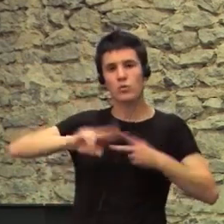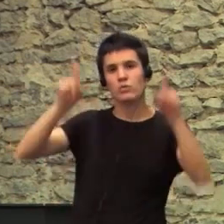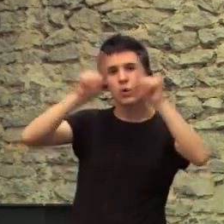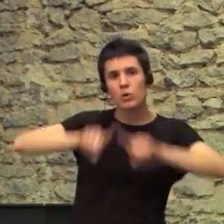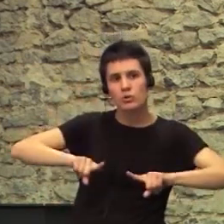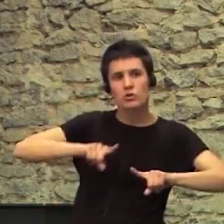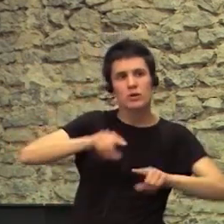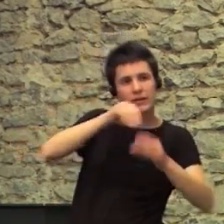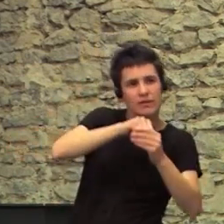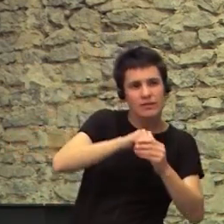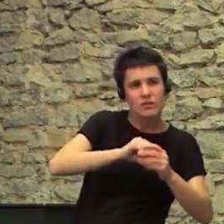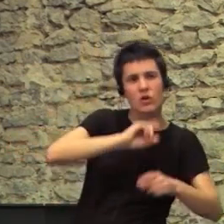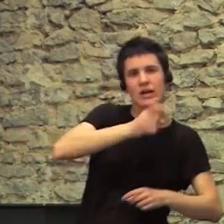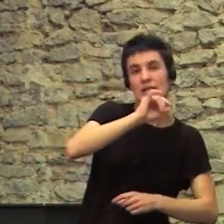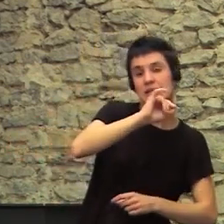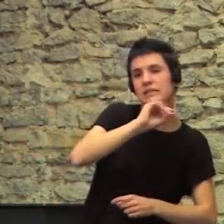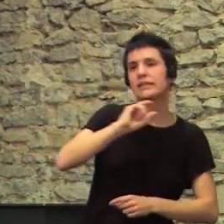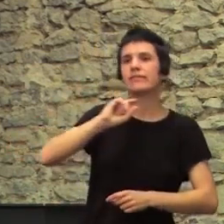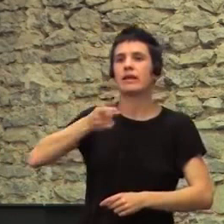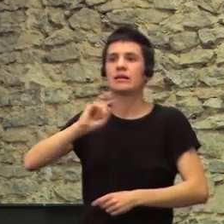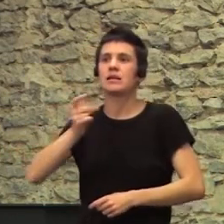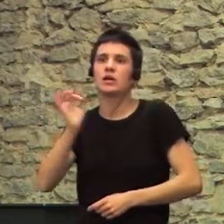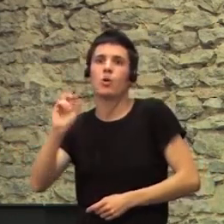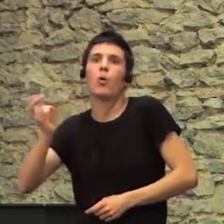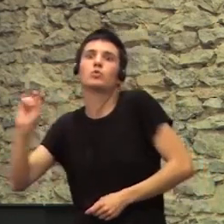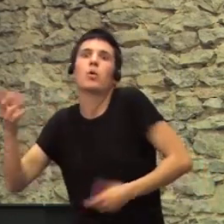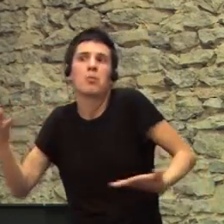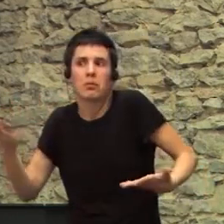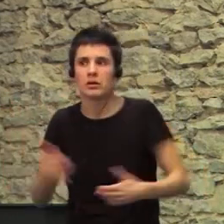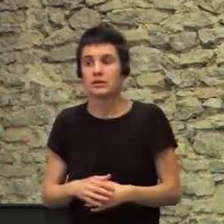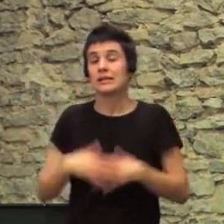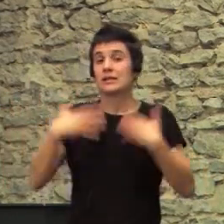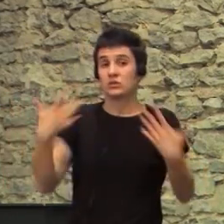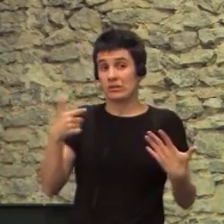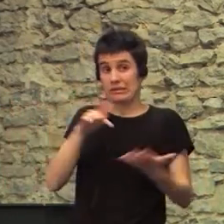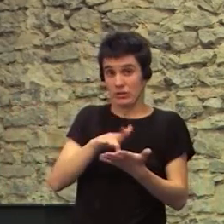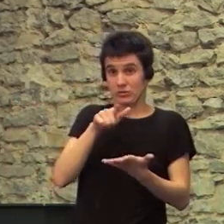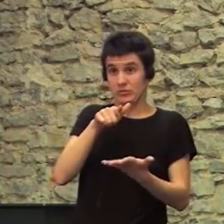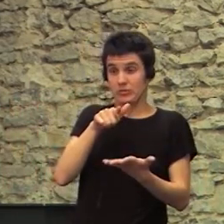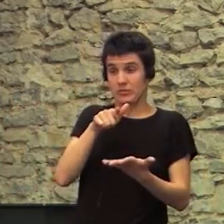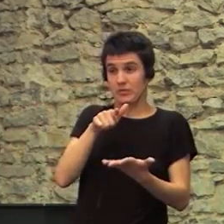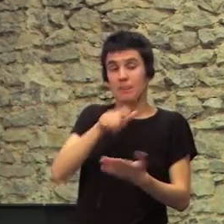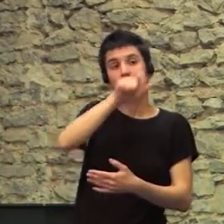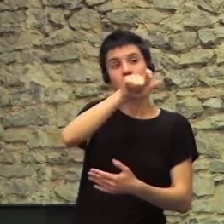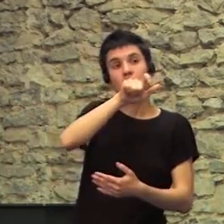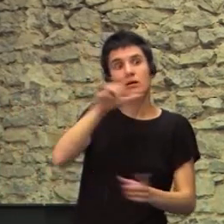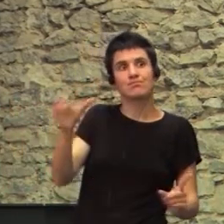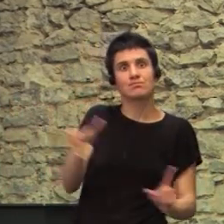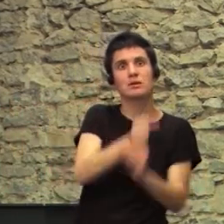XY, si eras XX o si eras otra cosa. ¿Qué pasó? Que ahí lo que detectaron fueron